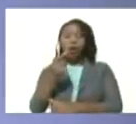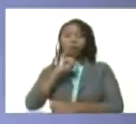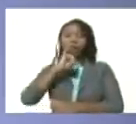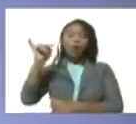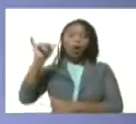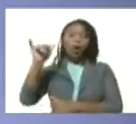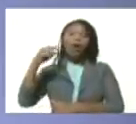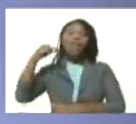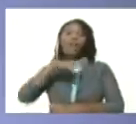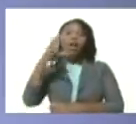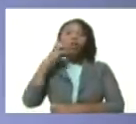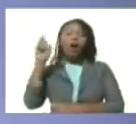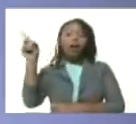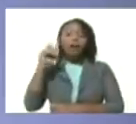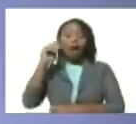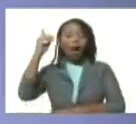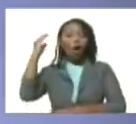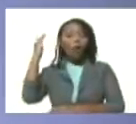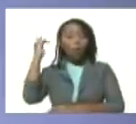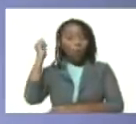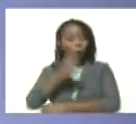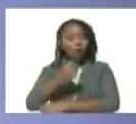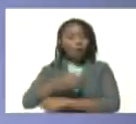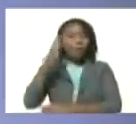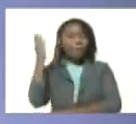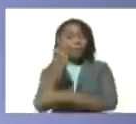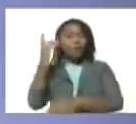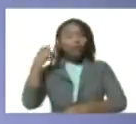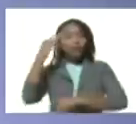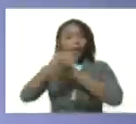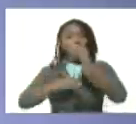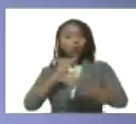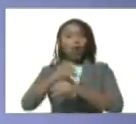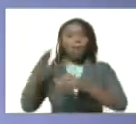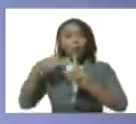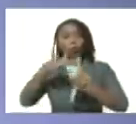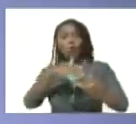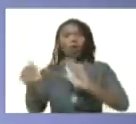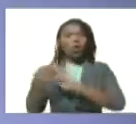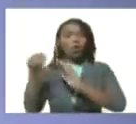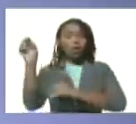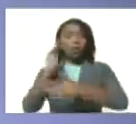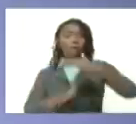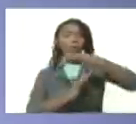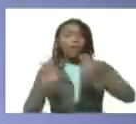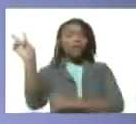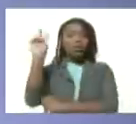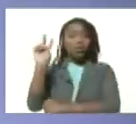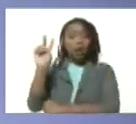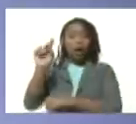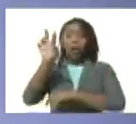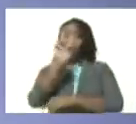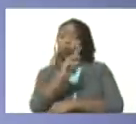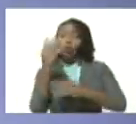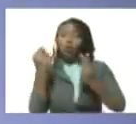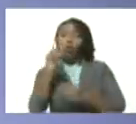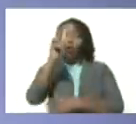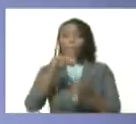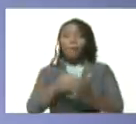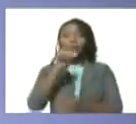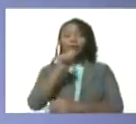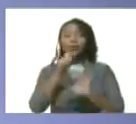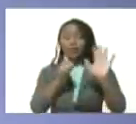llevarán a Iván Duque a la Corte Penal Internacional por la persecución contra los migrantes venezolanos. Ha dado cifras: 2.061